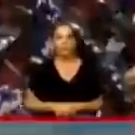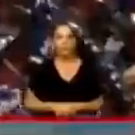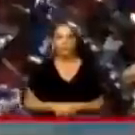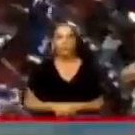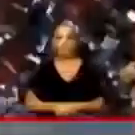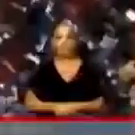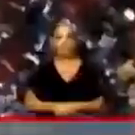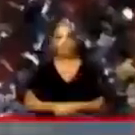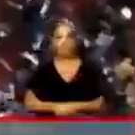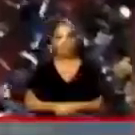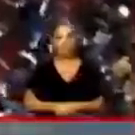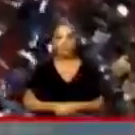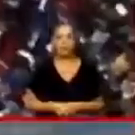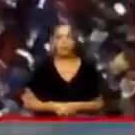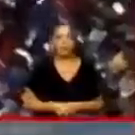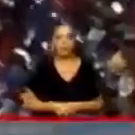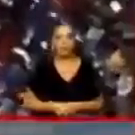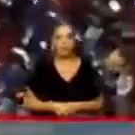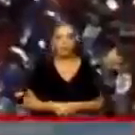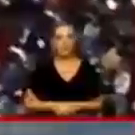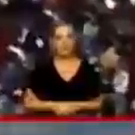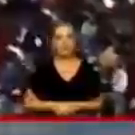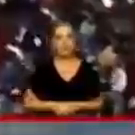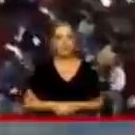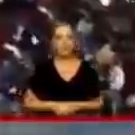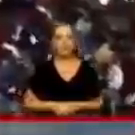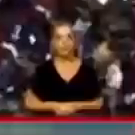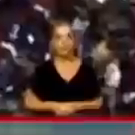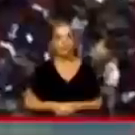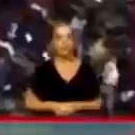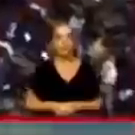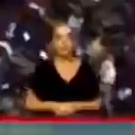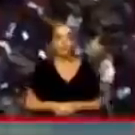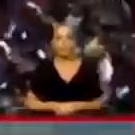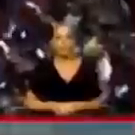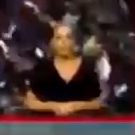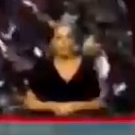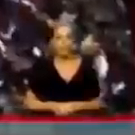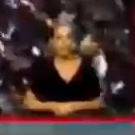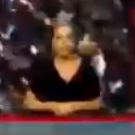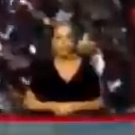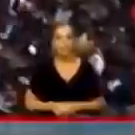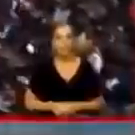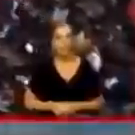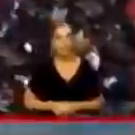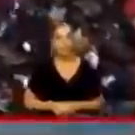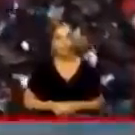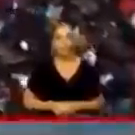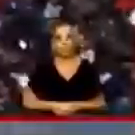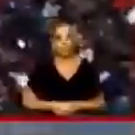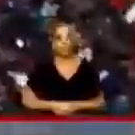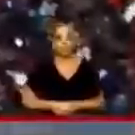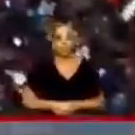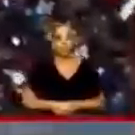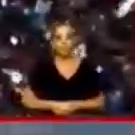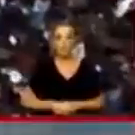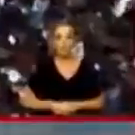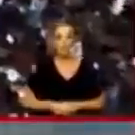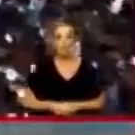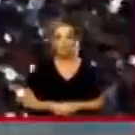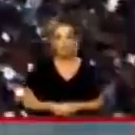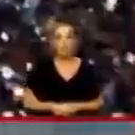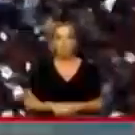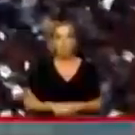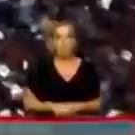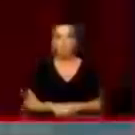financiarte. Entonces, están mirando las medidas que hacen que mejore o se incremente